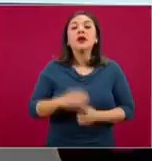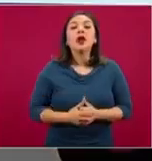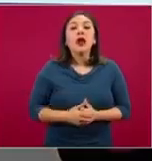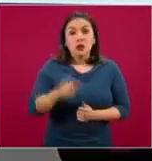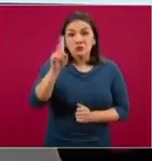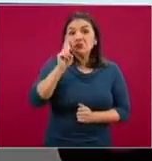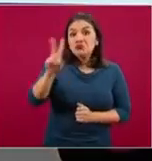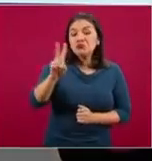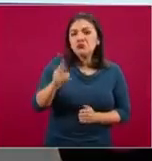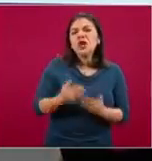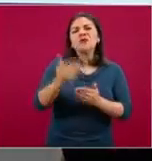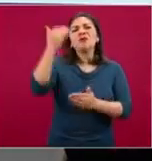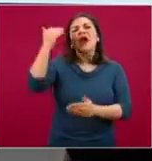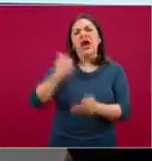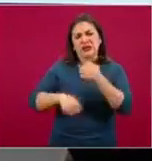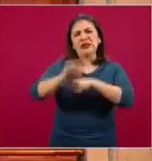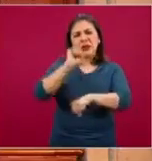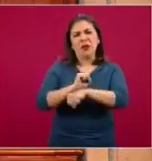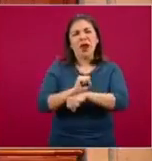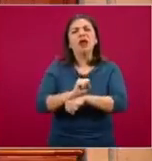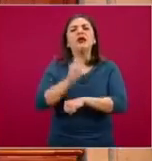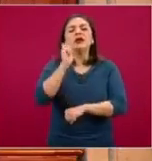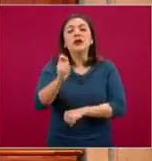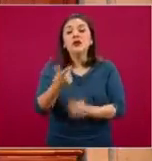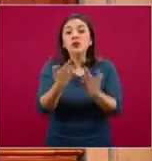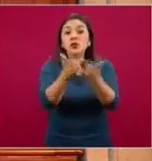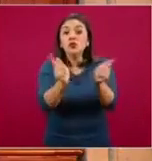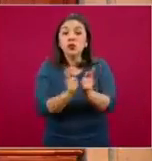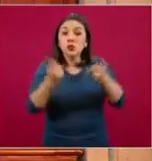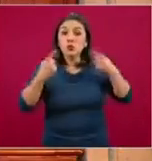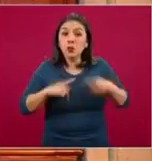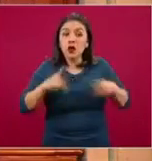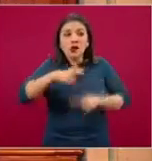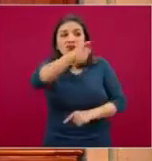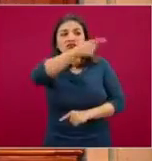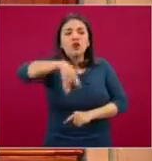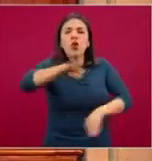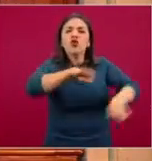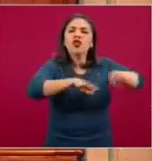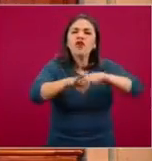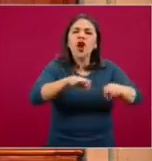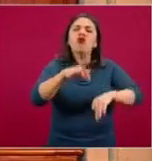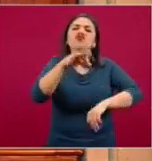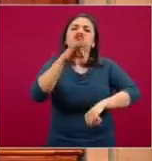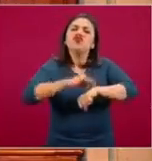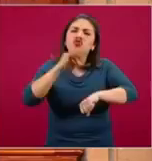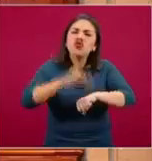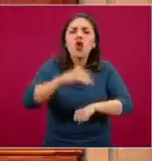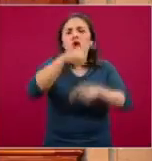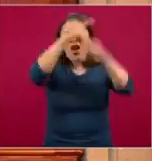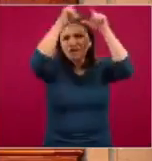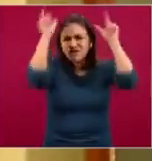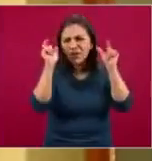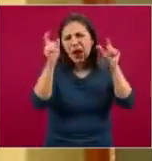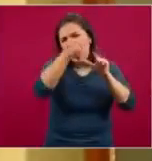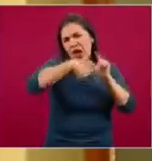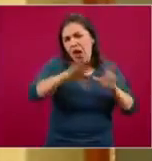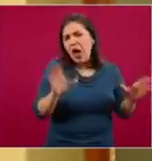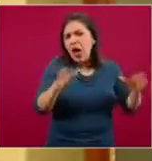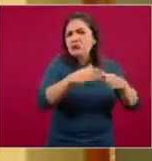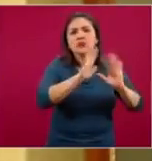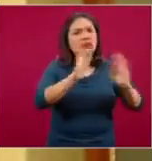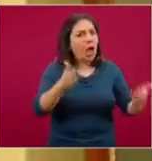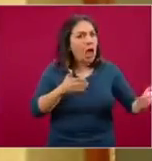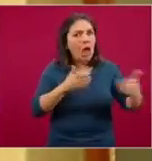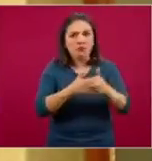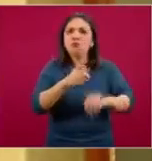Ya veíamos desde semanas previas que el grupo de personal de salud y la meta planteada para personal de salud se había alcanzado.